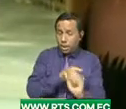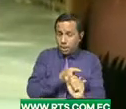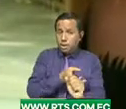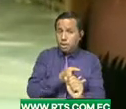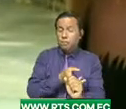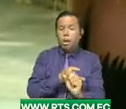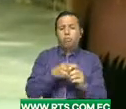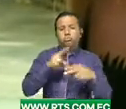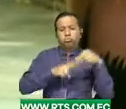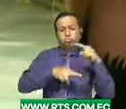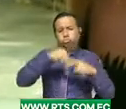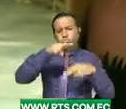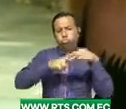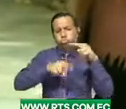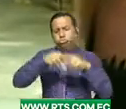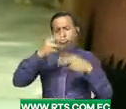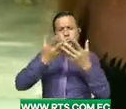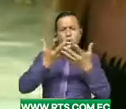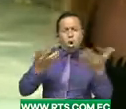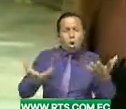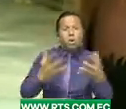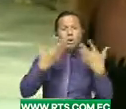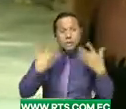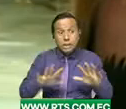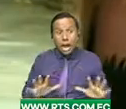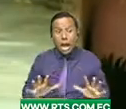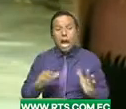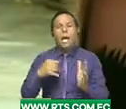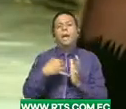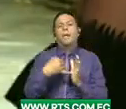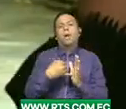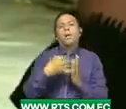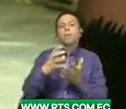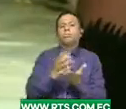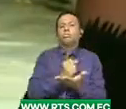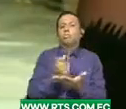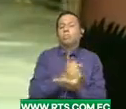agregado, con el dinero del sector privado, pues